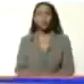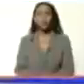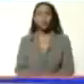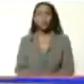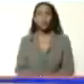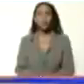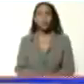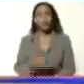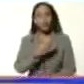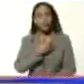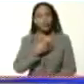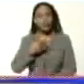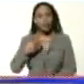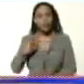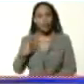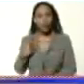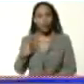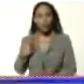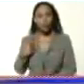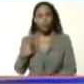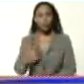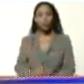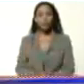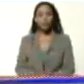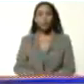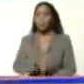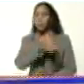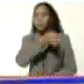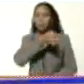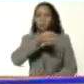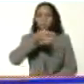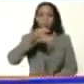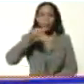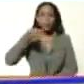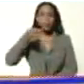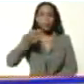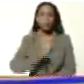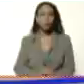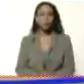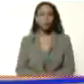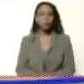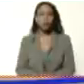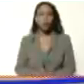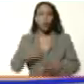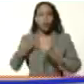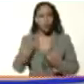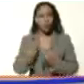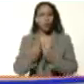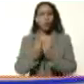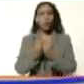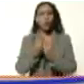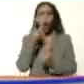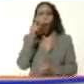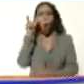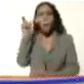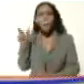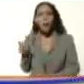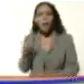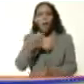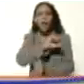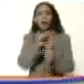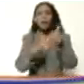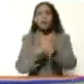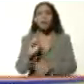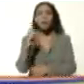Querido y excelentísimo compañero Yuri Borisov, viceprimer